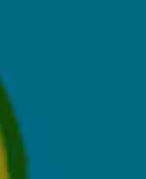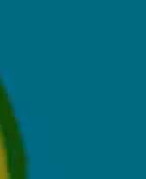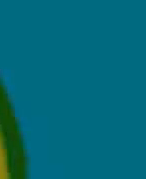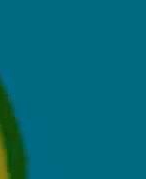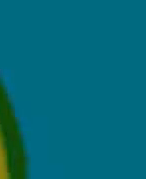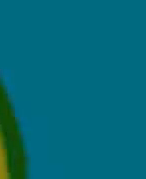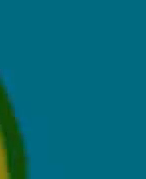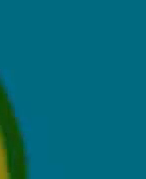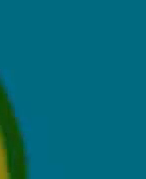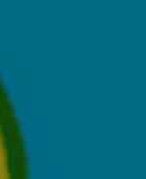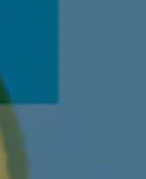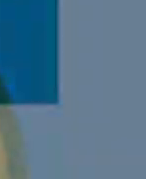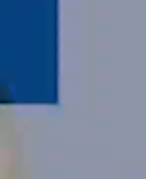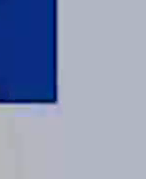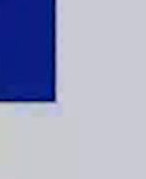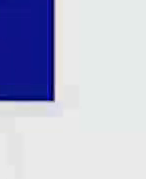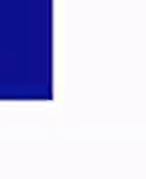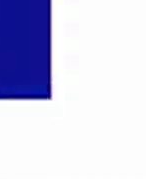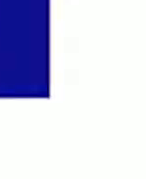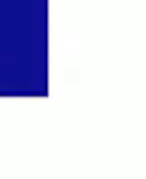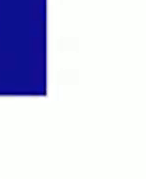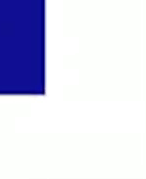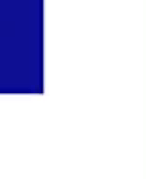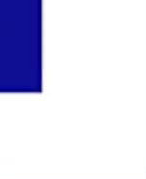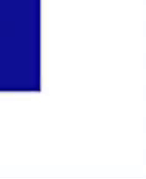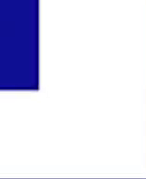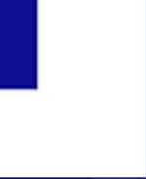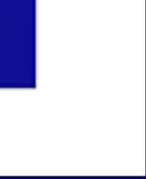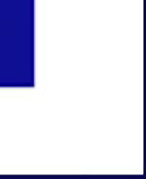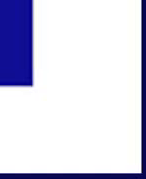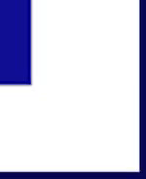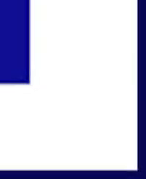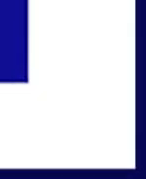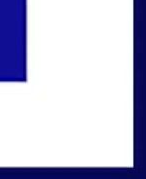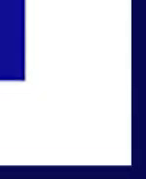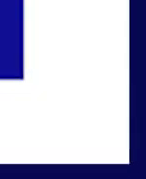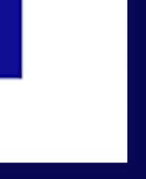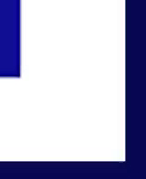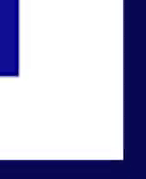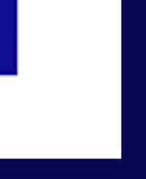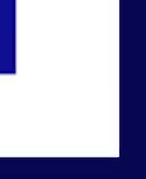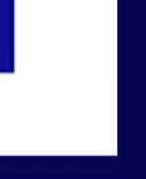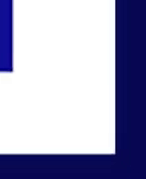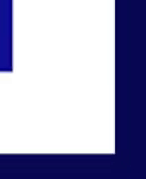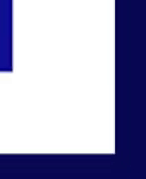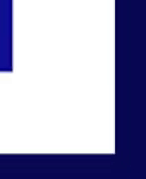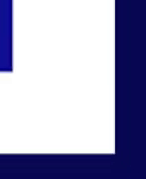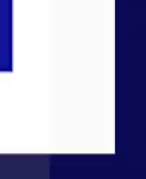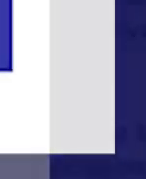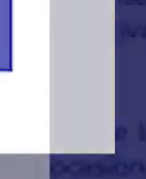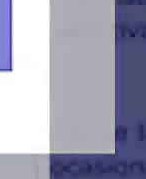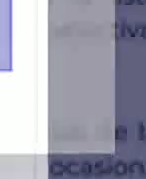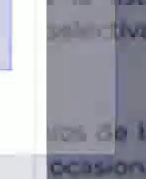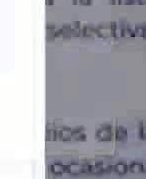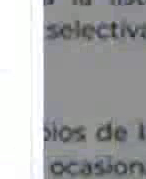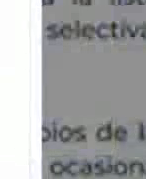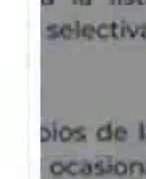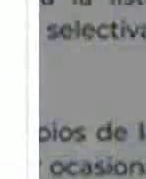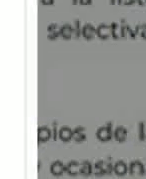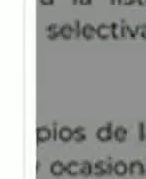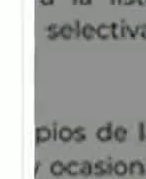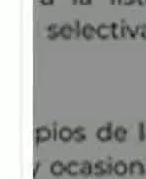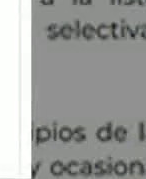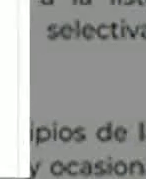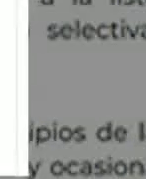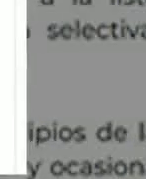la declaración de los cancilleres de CARICOM, quienes, reunidos en Consejo de Relaciones Exteriores y Comunitarias, llamaron urgentemente